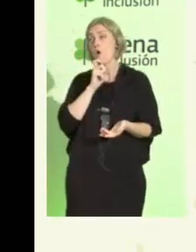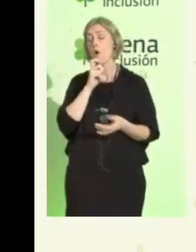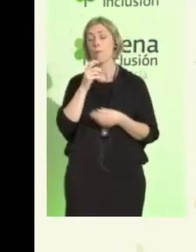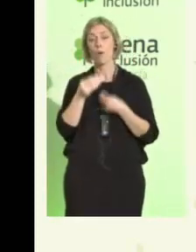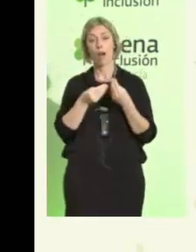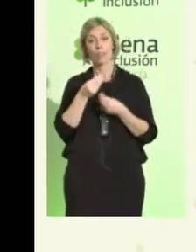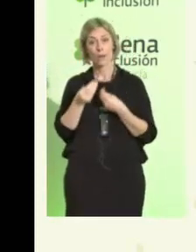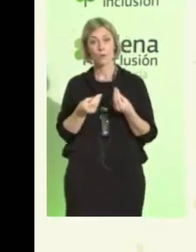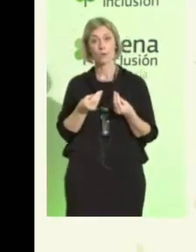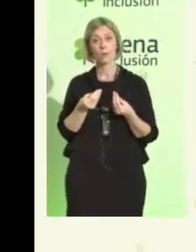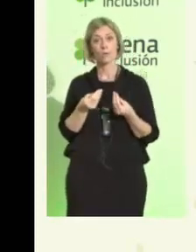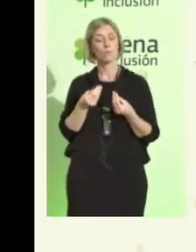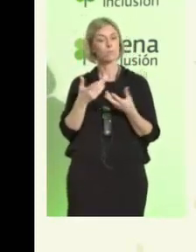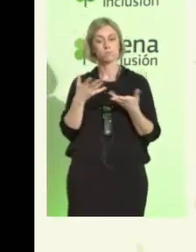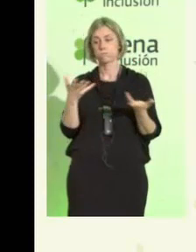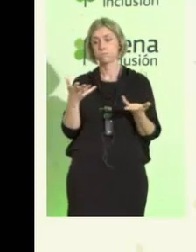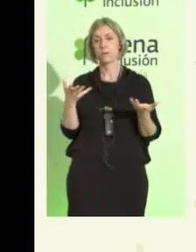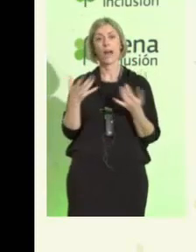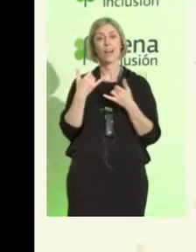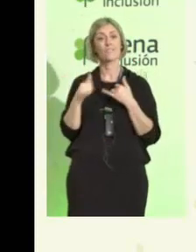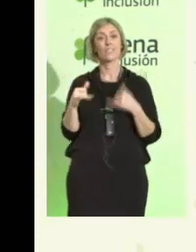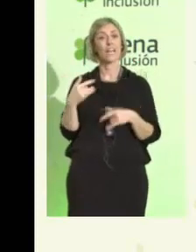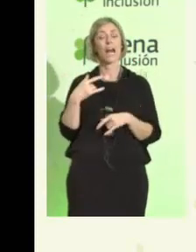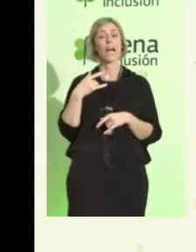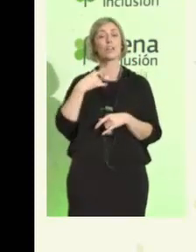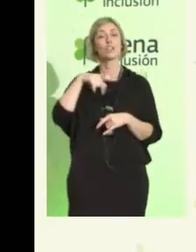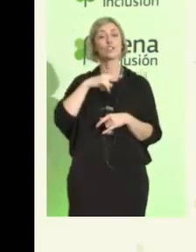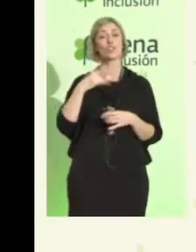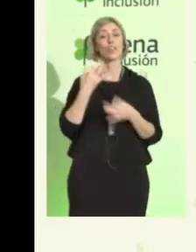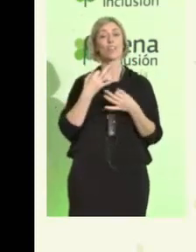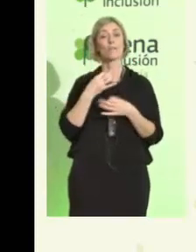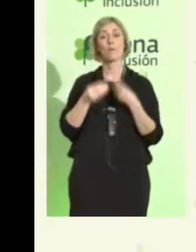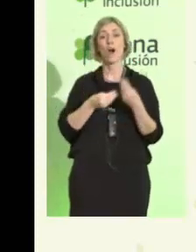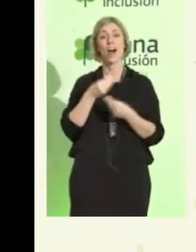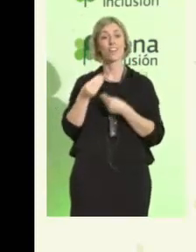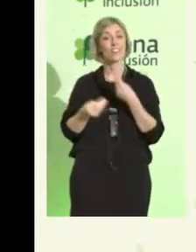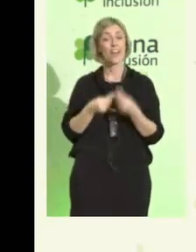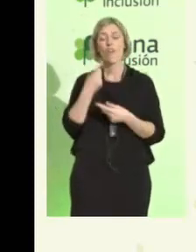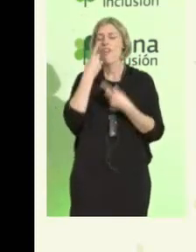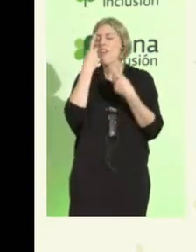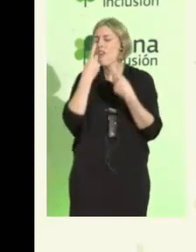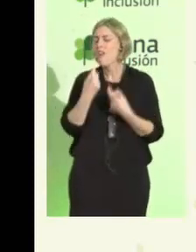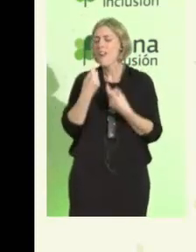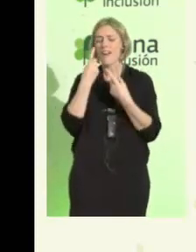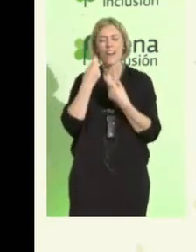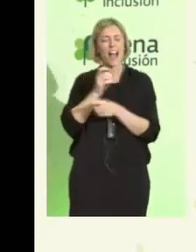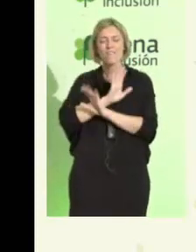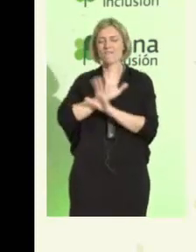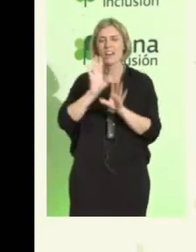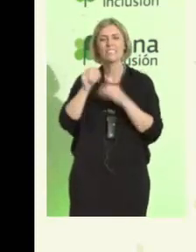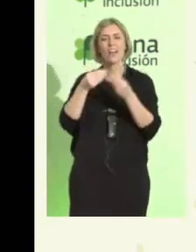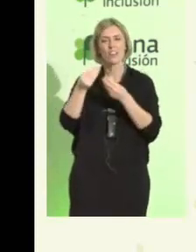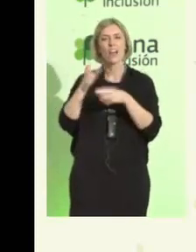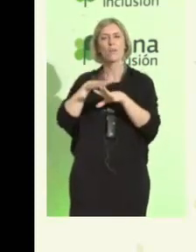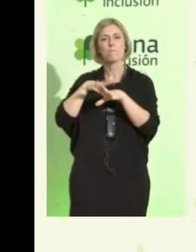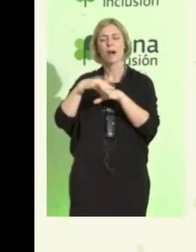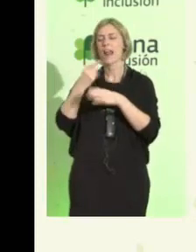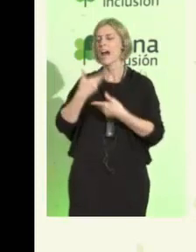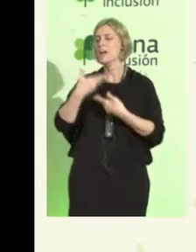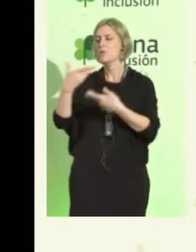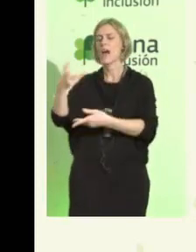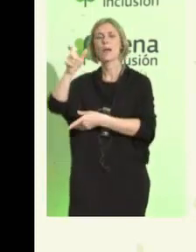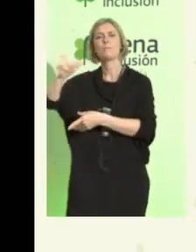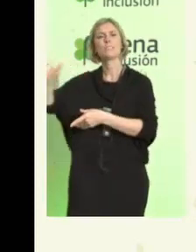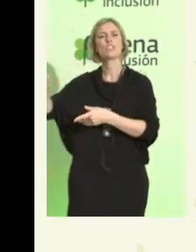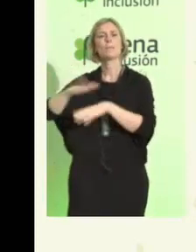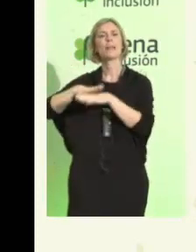tenemos que hacer todo lo que haga falta para apoyar las relaciones, ya sea ayudar a la gente a que reúna a las personas importantes,